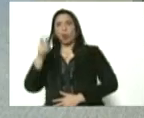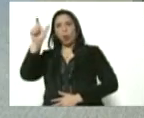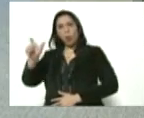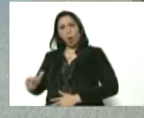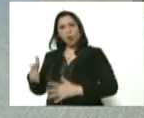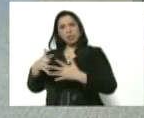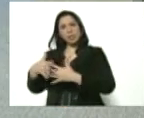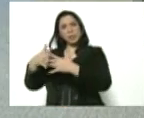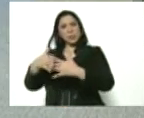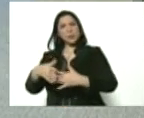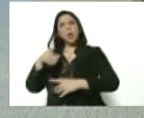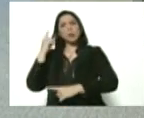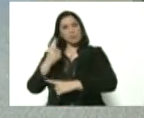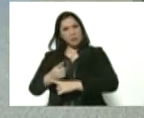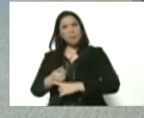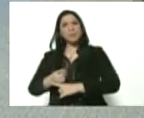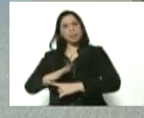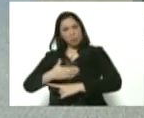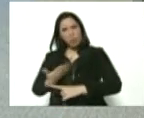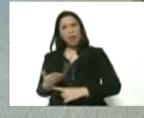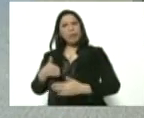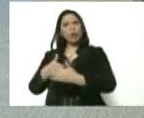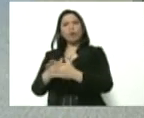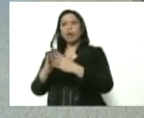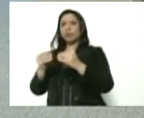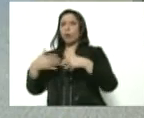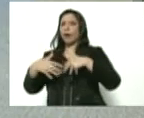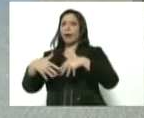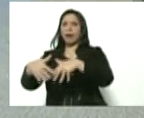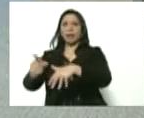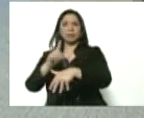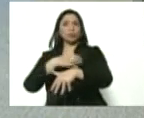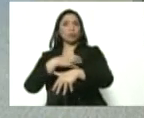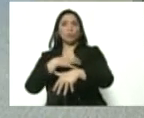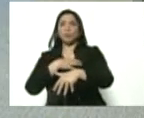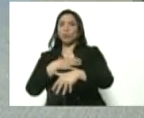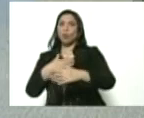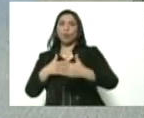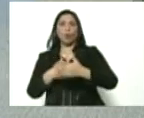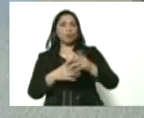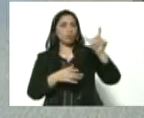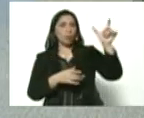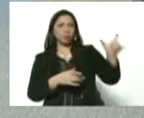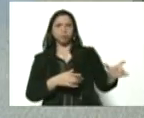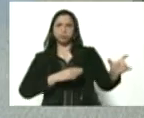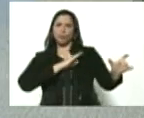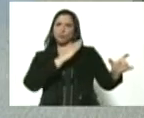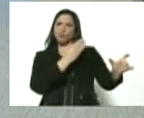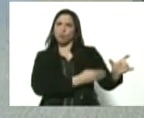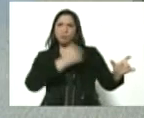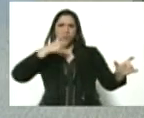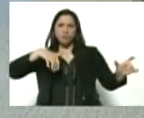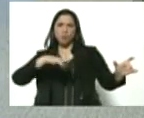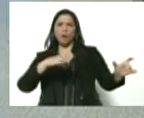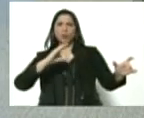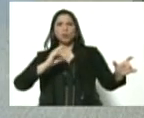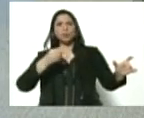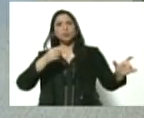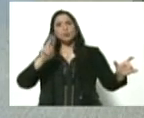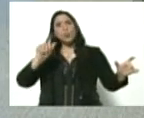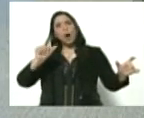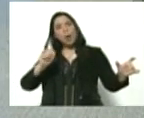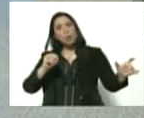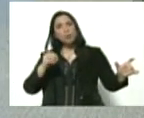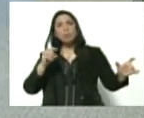debidamente entrenado puede contra todo un ejército y no pudo ni siquiera contra el aguerrido y valiente pueblo de Choao, ni